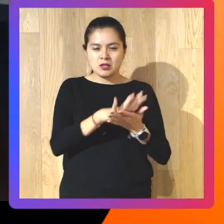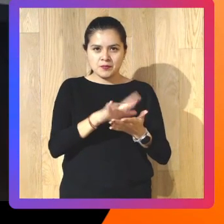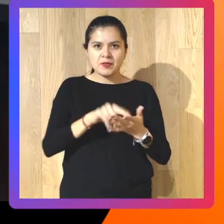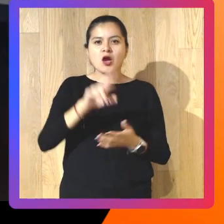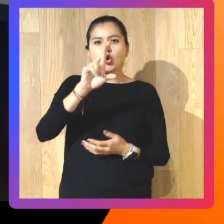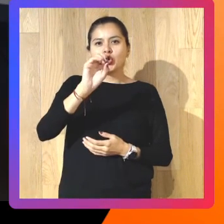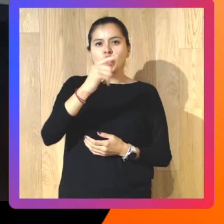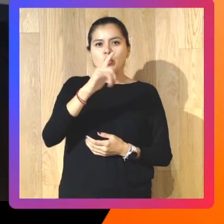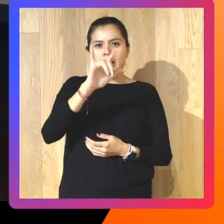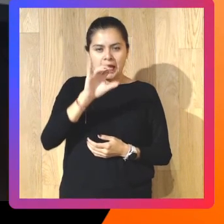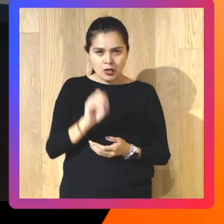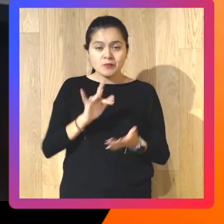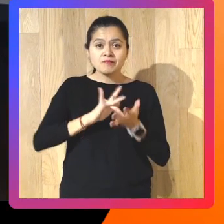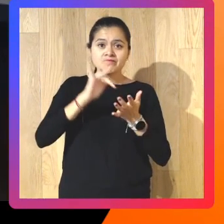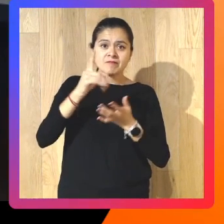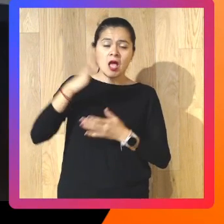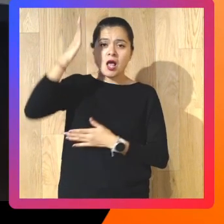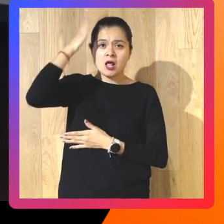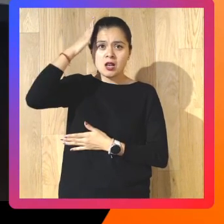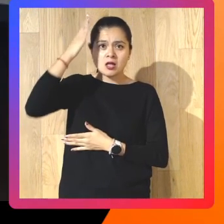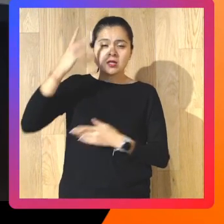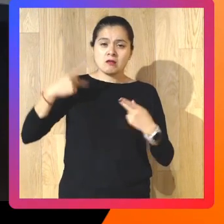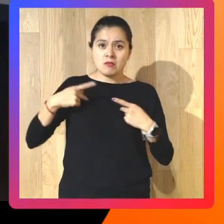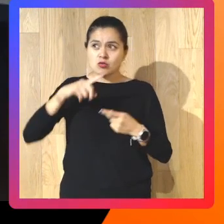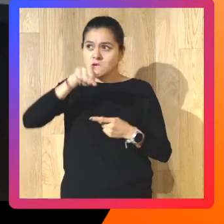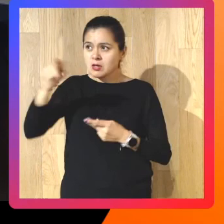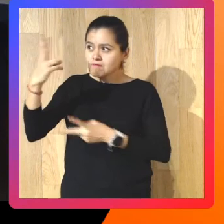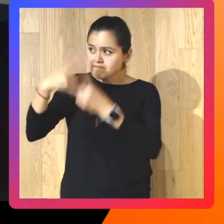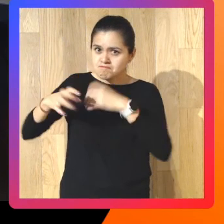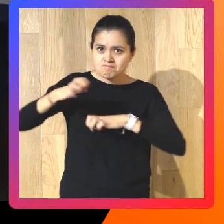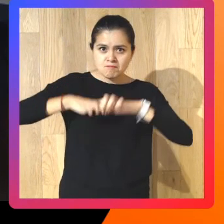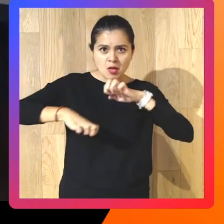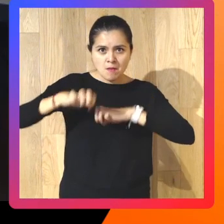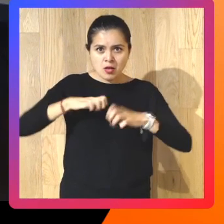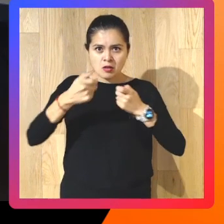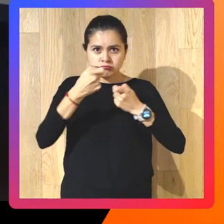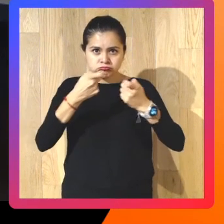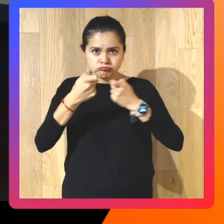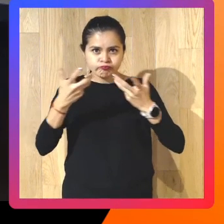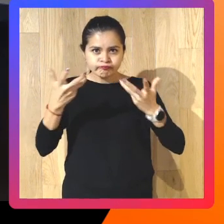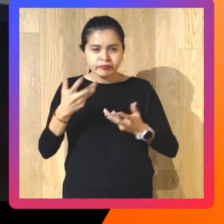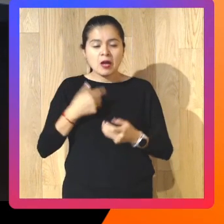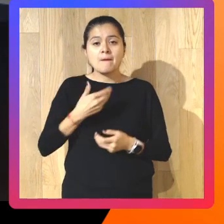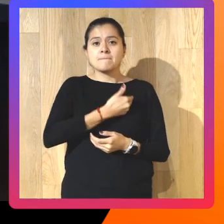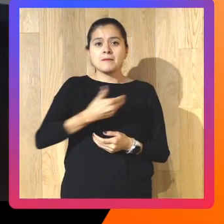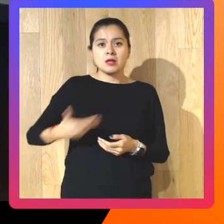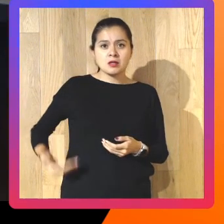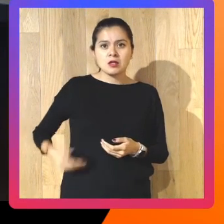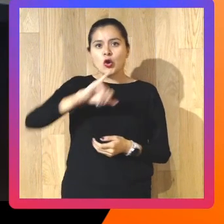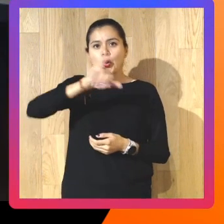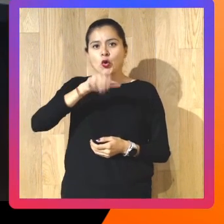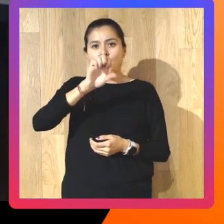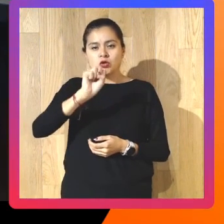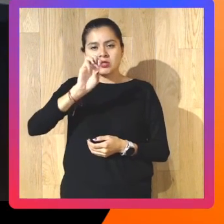Rogelio. Por supuesto, a los líderes que mueven al sector empresarial también, al presidente José Medina Mora